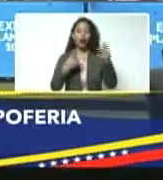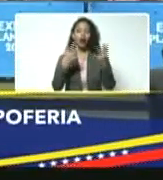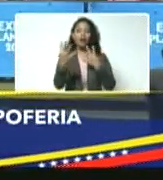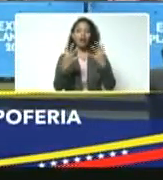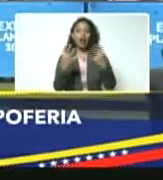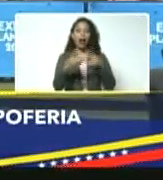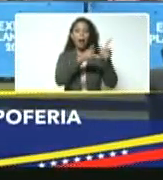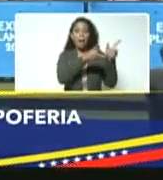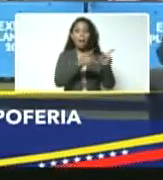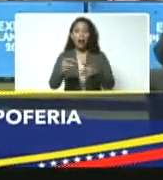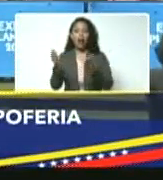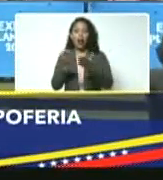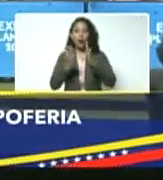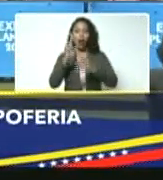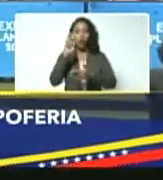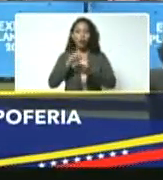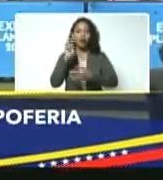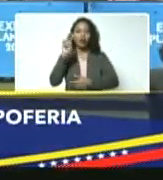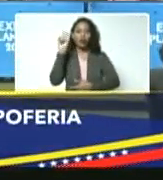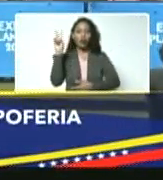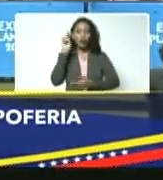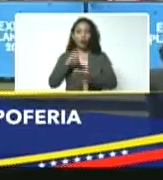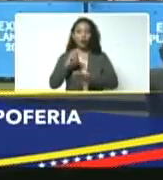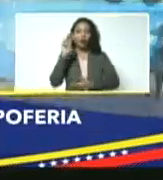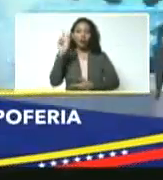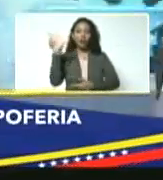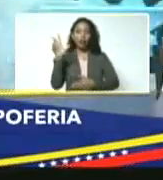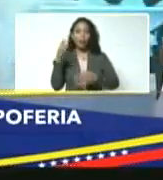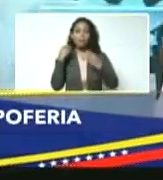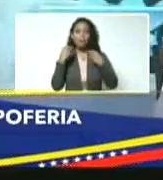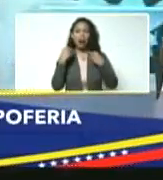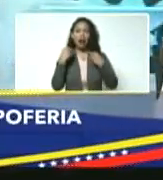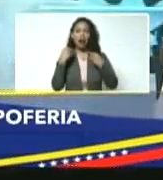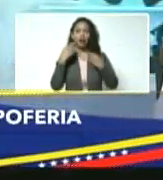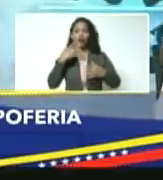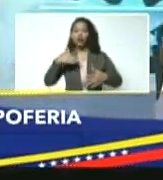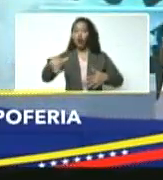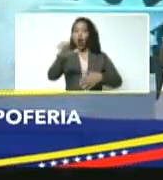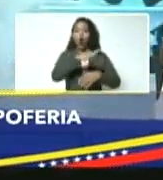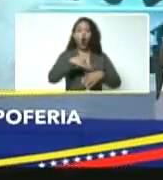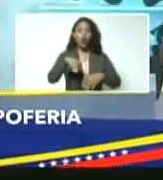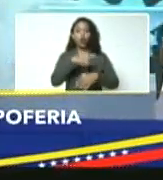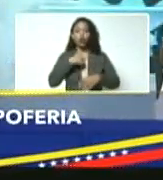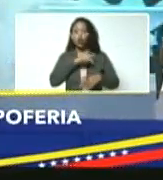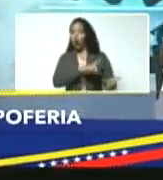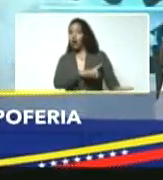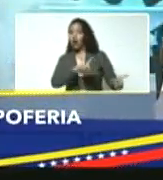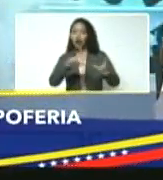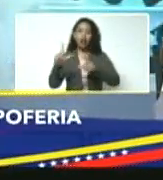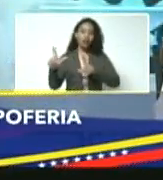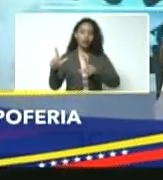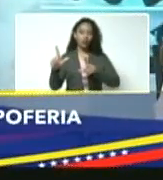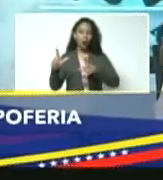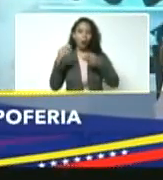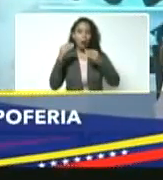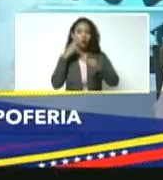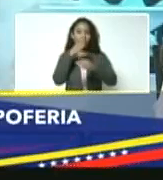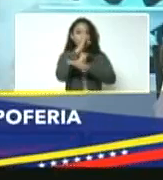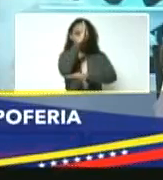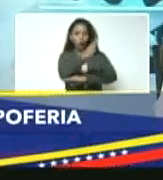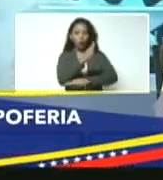Escolar 2022-2023, para que tengamos todos listos, preparados, para ir